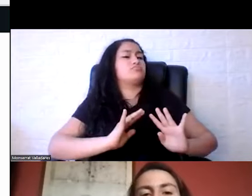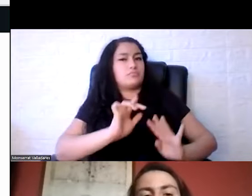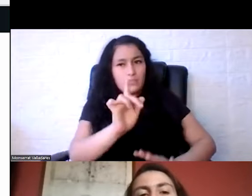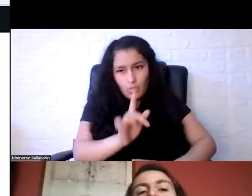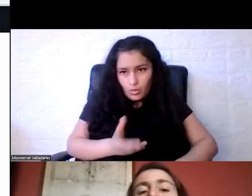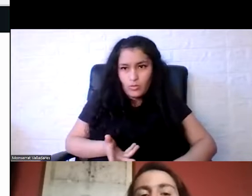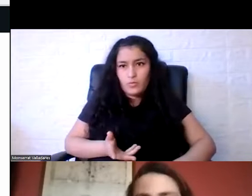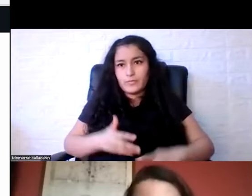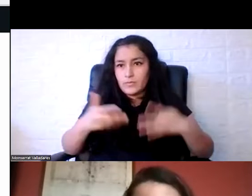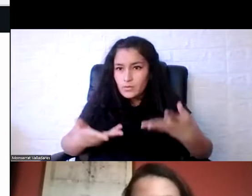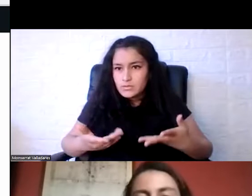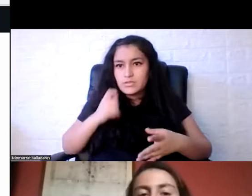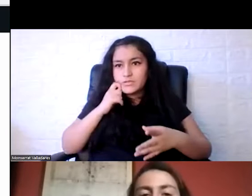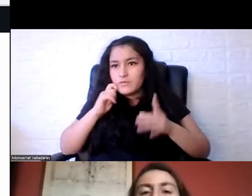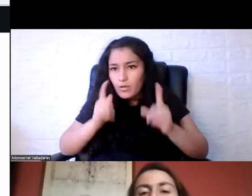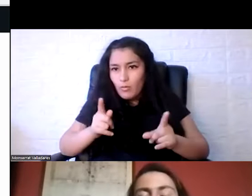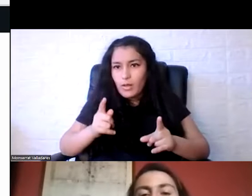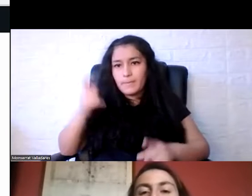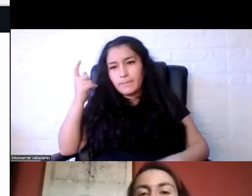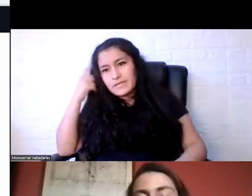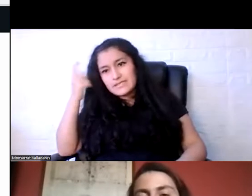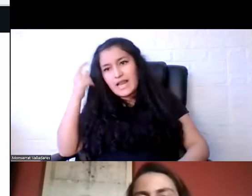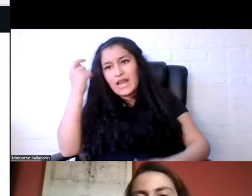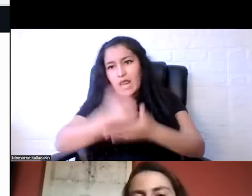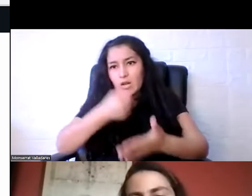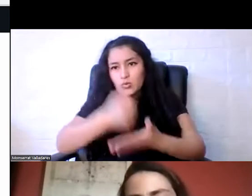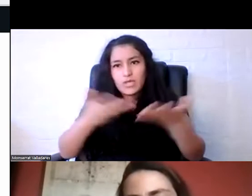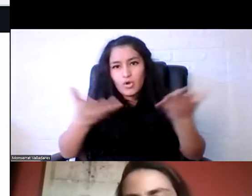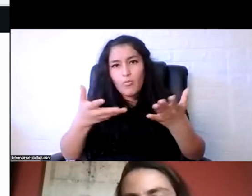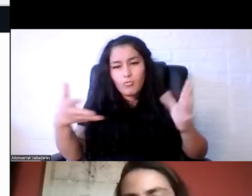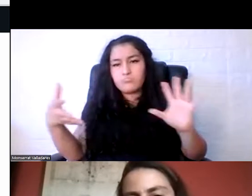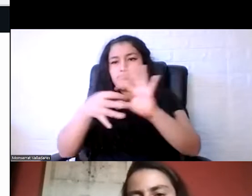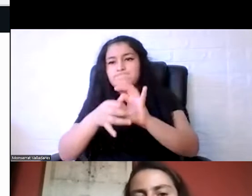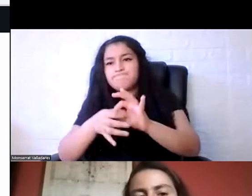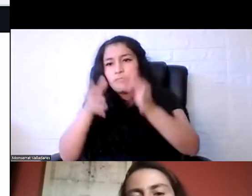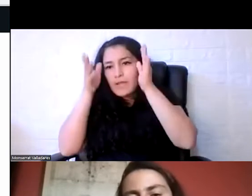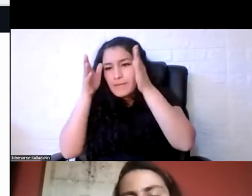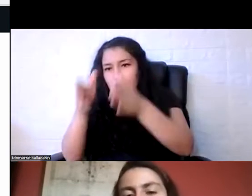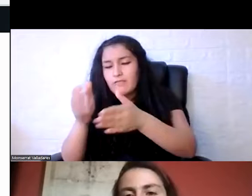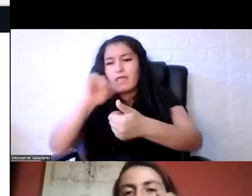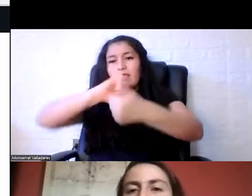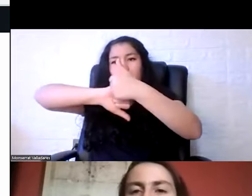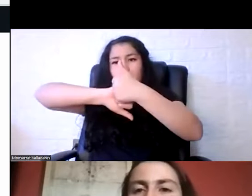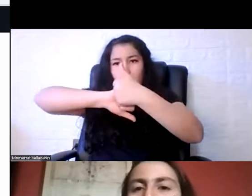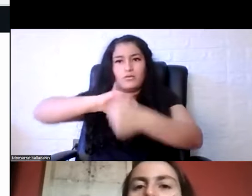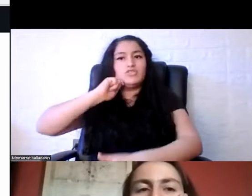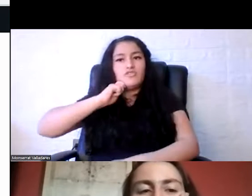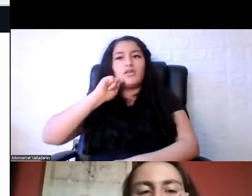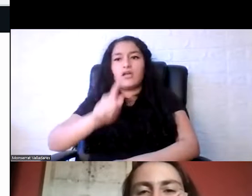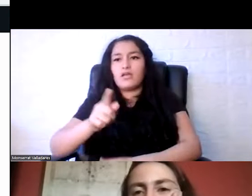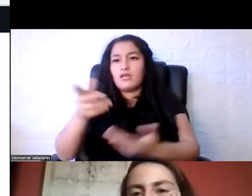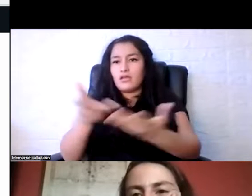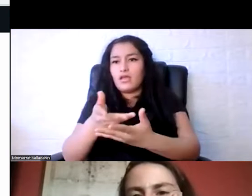Entonces, el desafío es instalar la lucha desde la perspectiva de género para ella. Y eso tiene que ver con lo que finalmente es